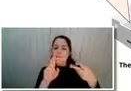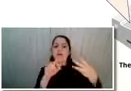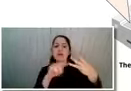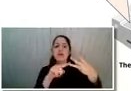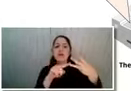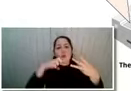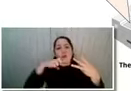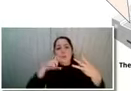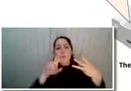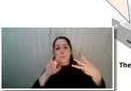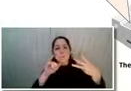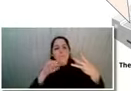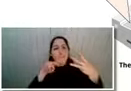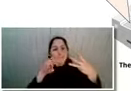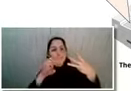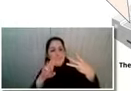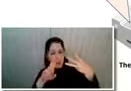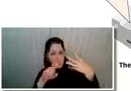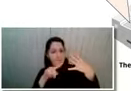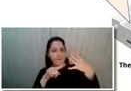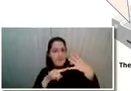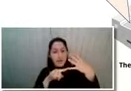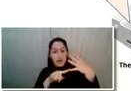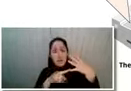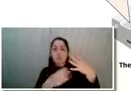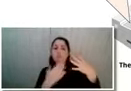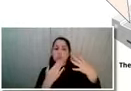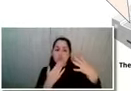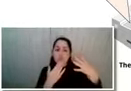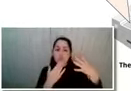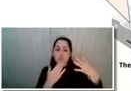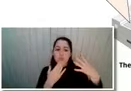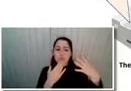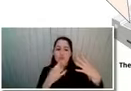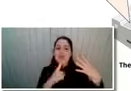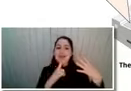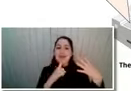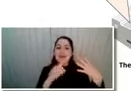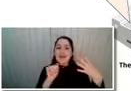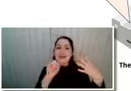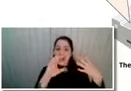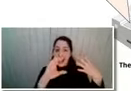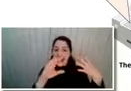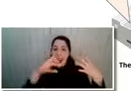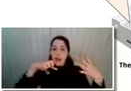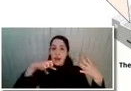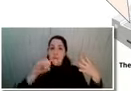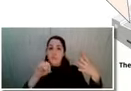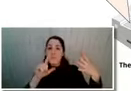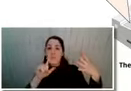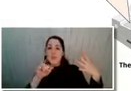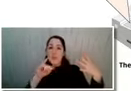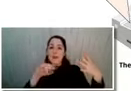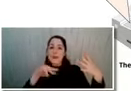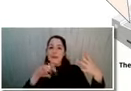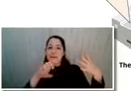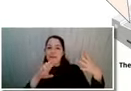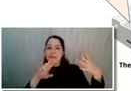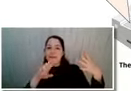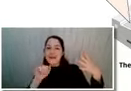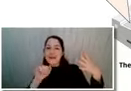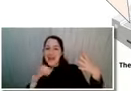son, y la famosa Taq polimerasa, que es esta enzima que se obtuvo de estas bacterias que viven en